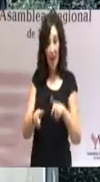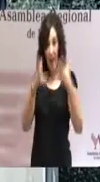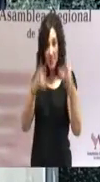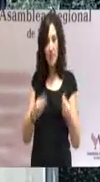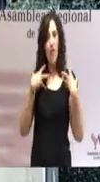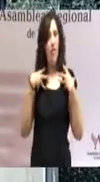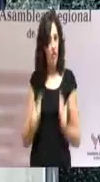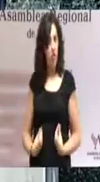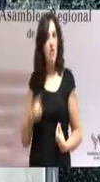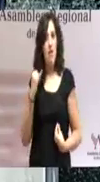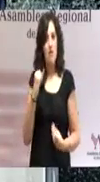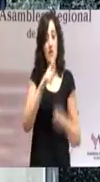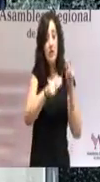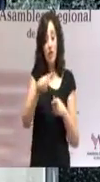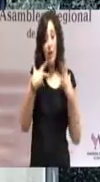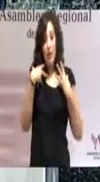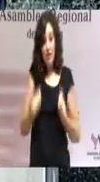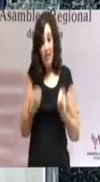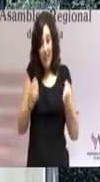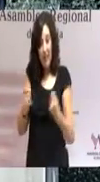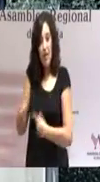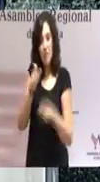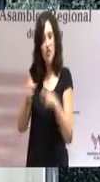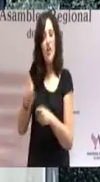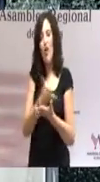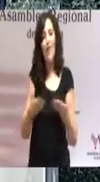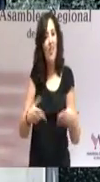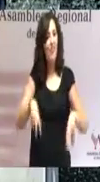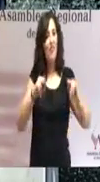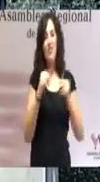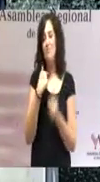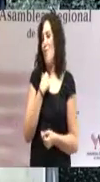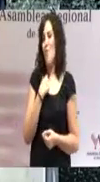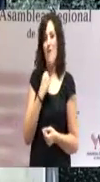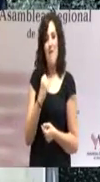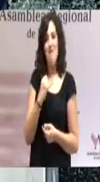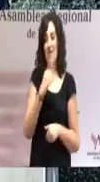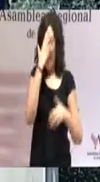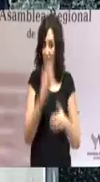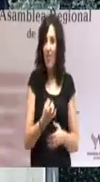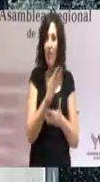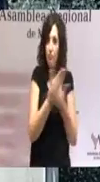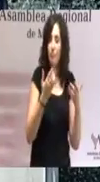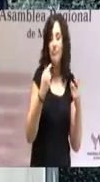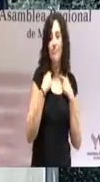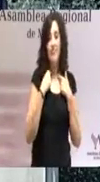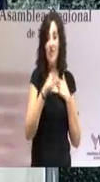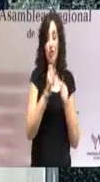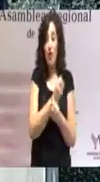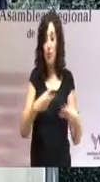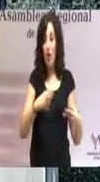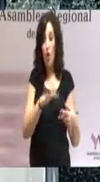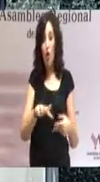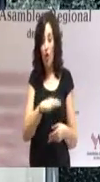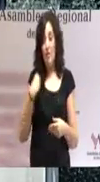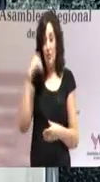quien decepciona se aleja de esa gente, pierde su confianza y su credibilidad. Y eso se traduce en las urnas. Es difícil,